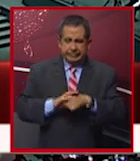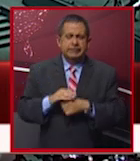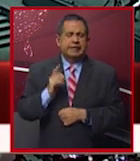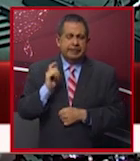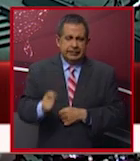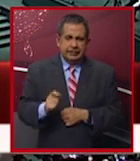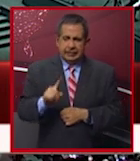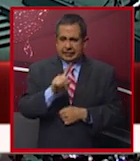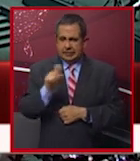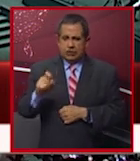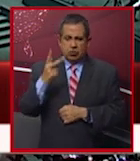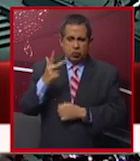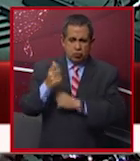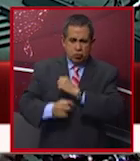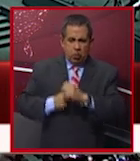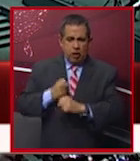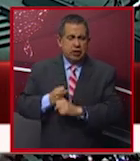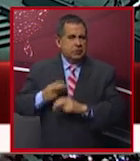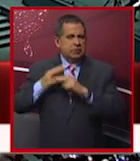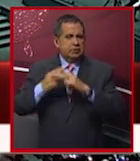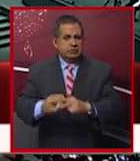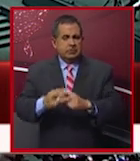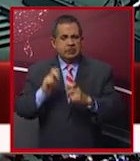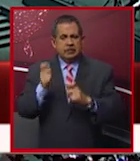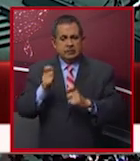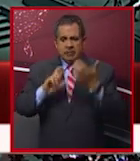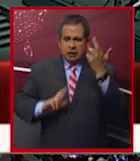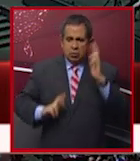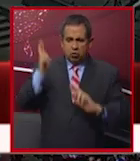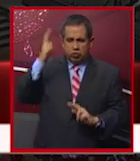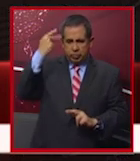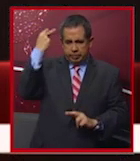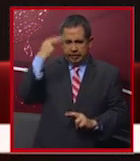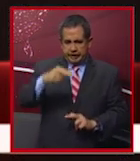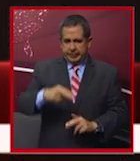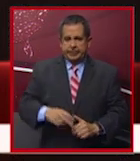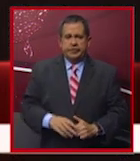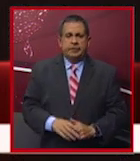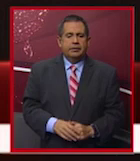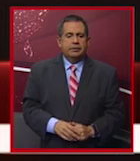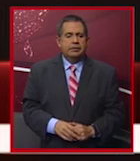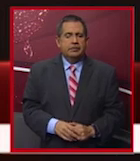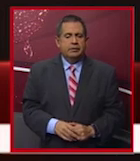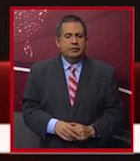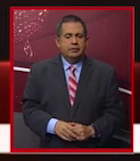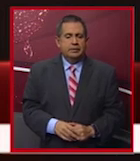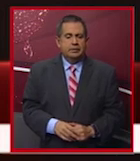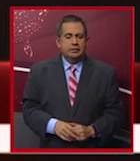este 108º aniversario de la Revolución Mexicana.